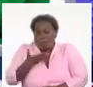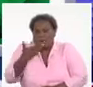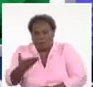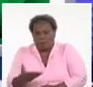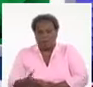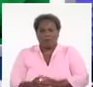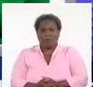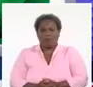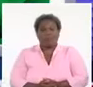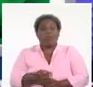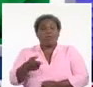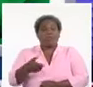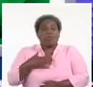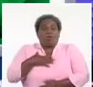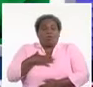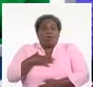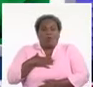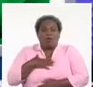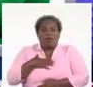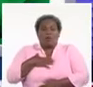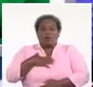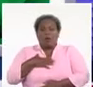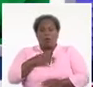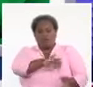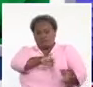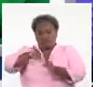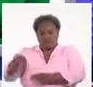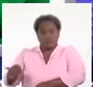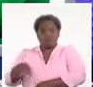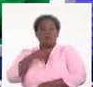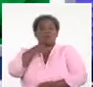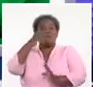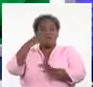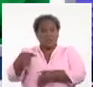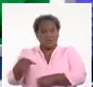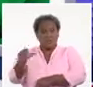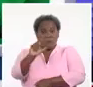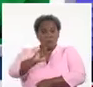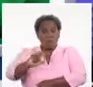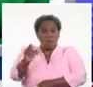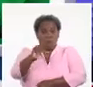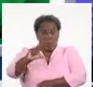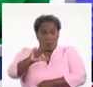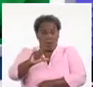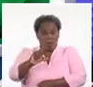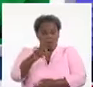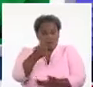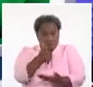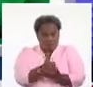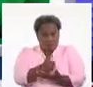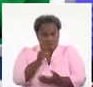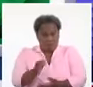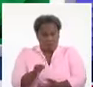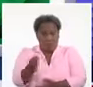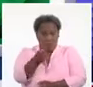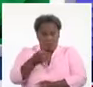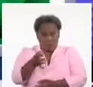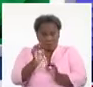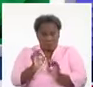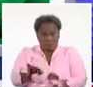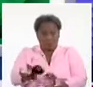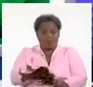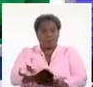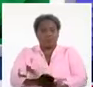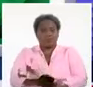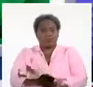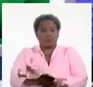falta de aire. Fallece también en el municipio de Camagüey, de la provincia de igual nombre, un paciente